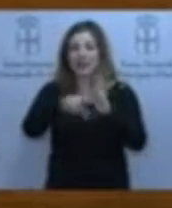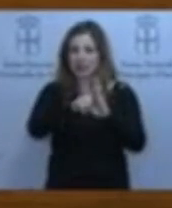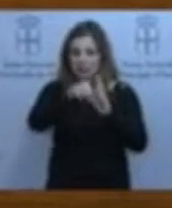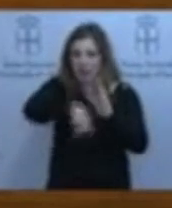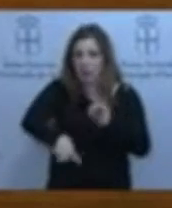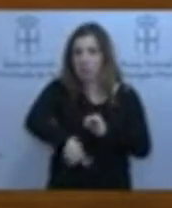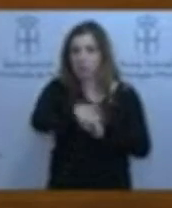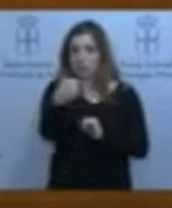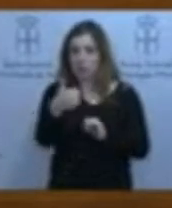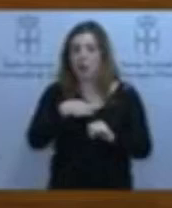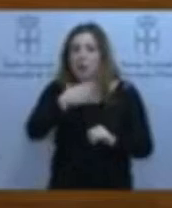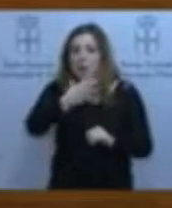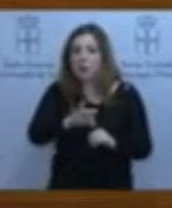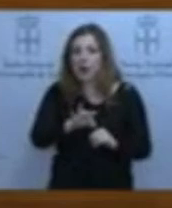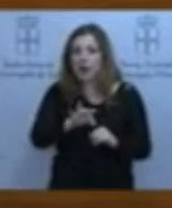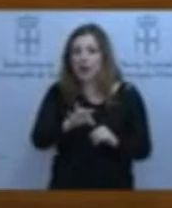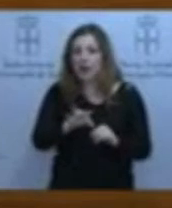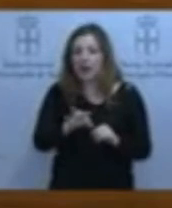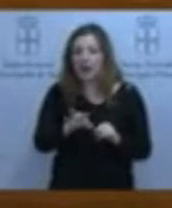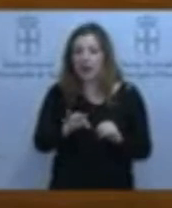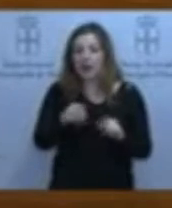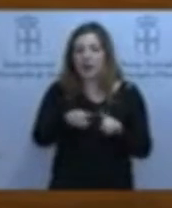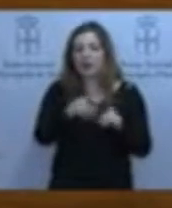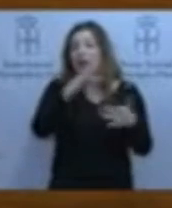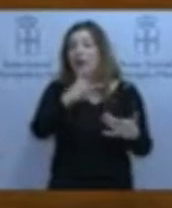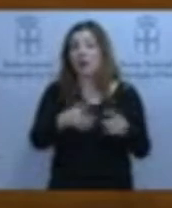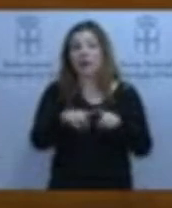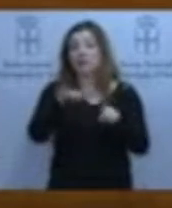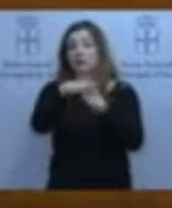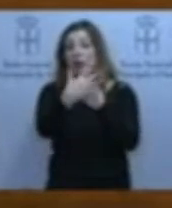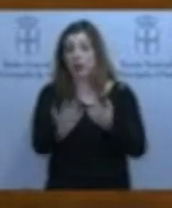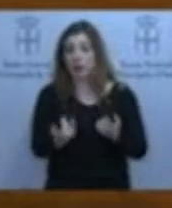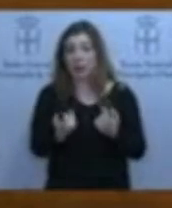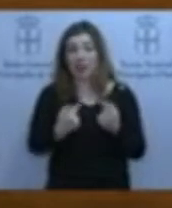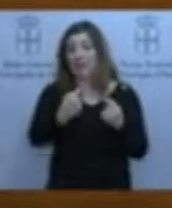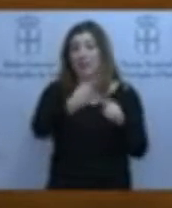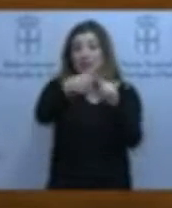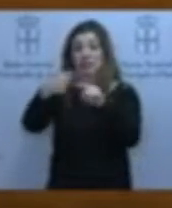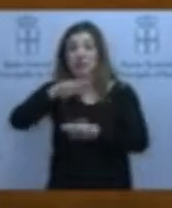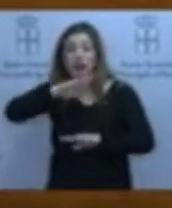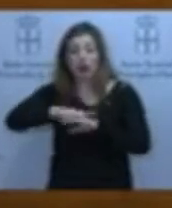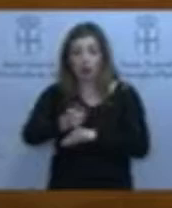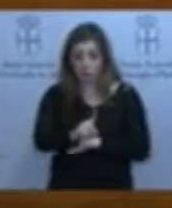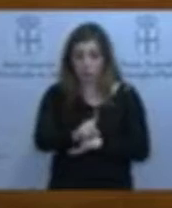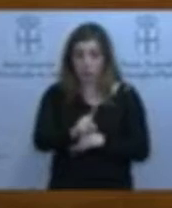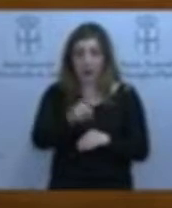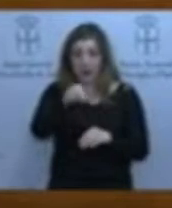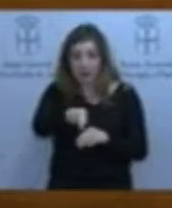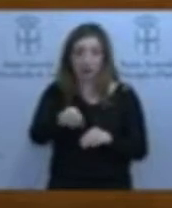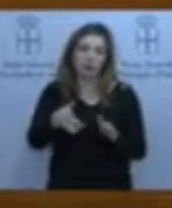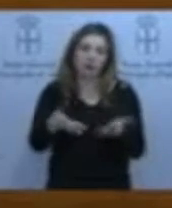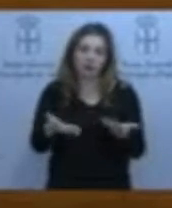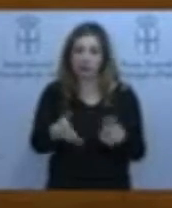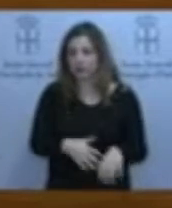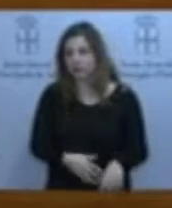que posiblemente queden para este teatro que tenemos ahora con una sesión de incumplimientos. Que esto, señorías, de traca.